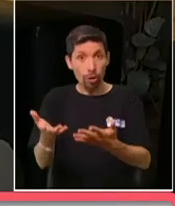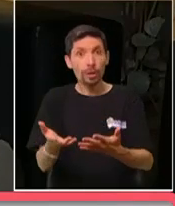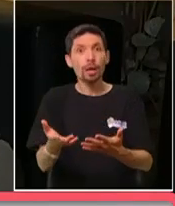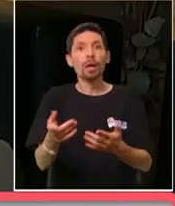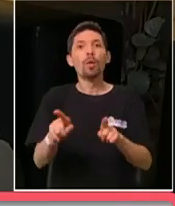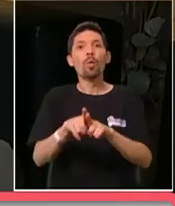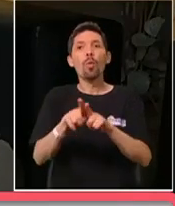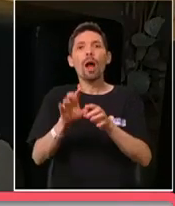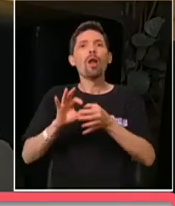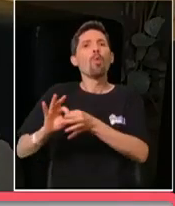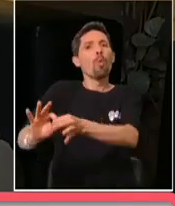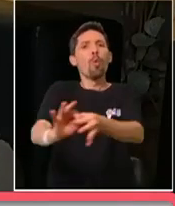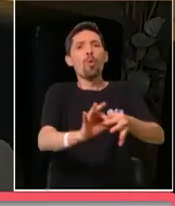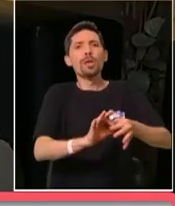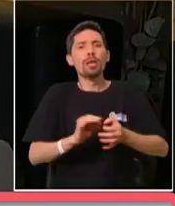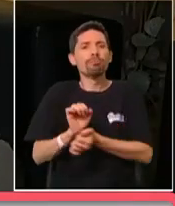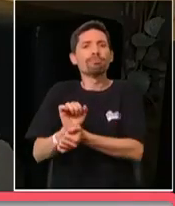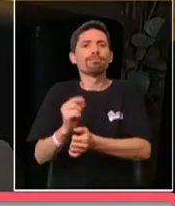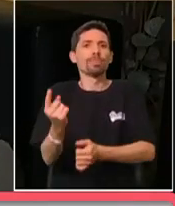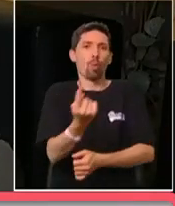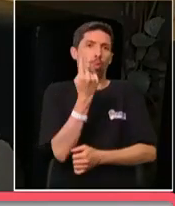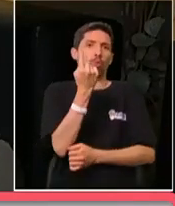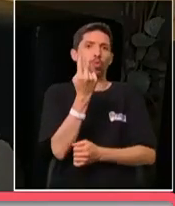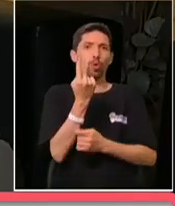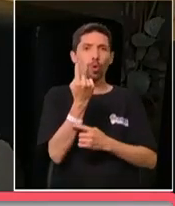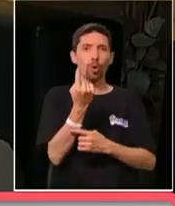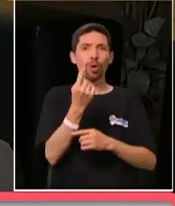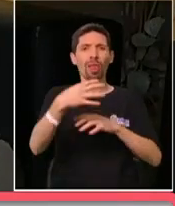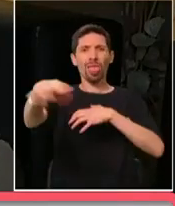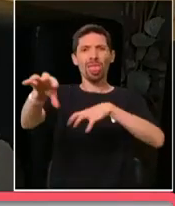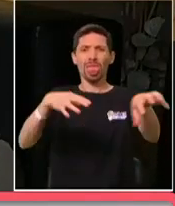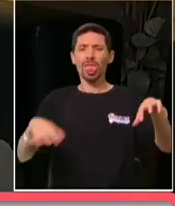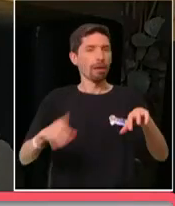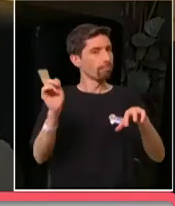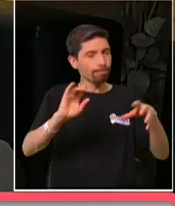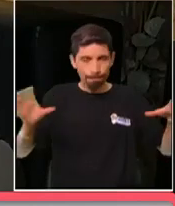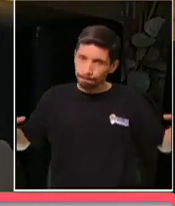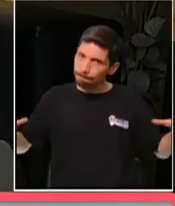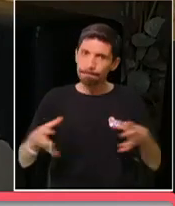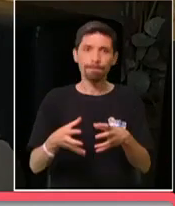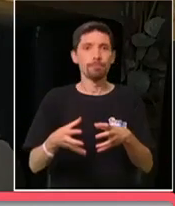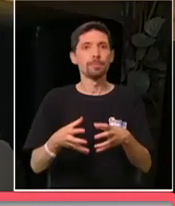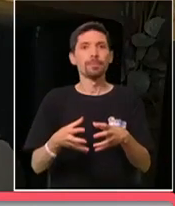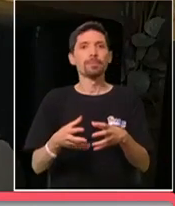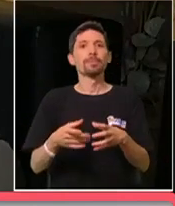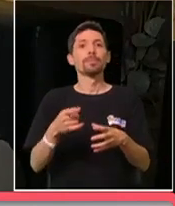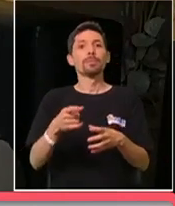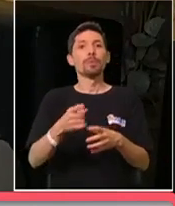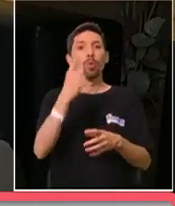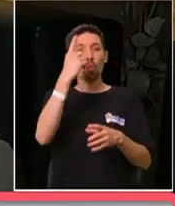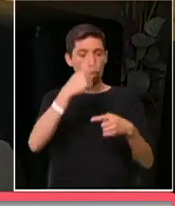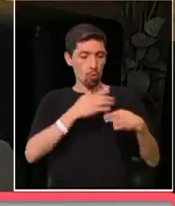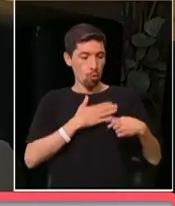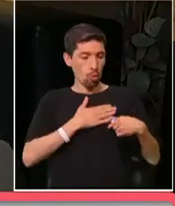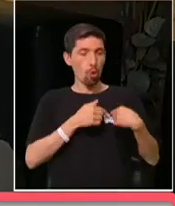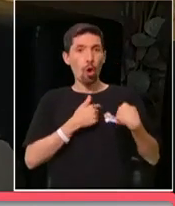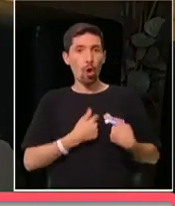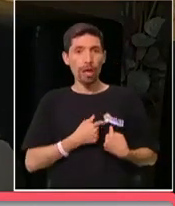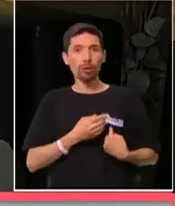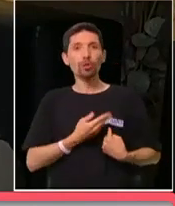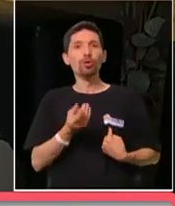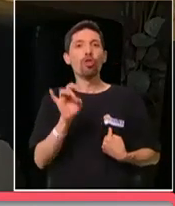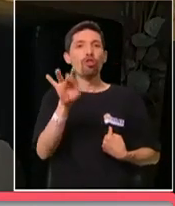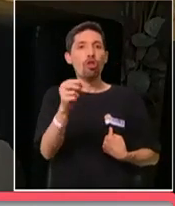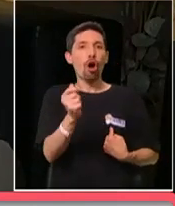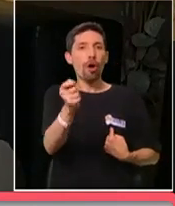seamos uno, que las divisiones se acaben y que podamos con un solo corazón donar y ayudar